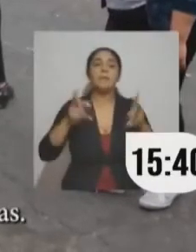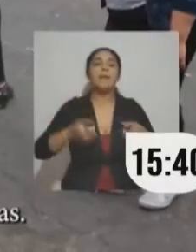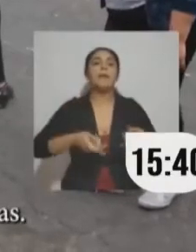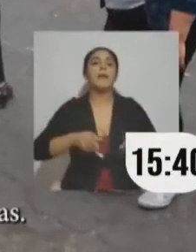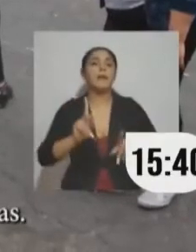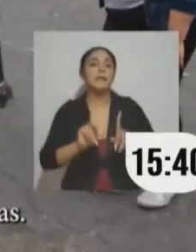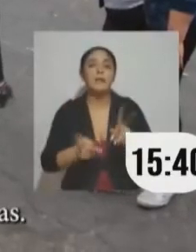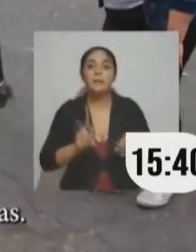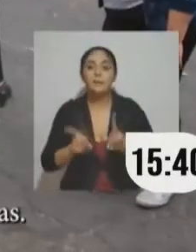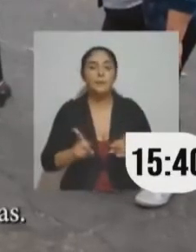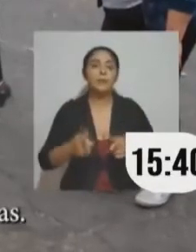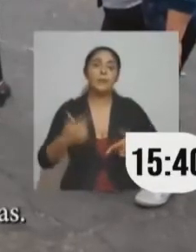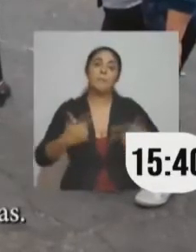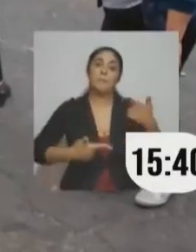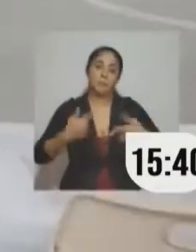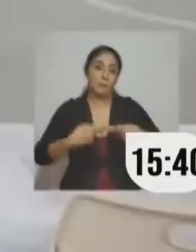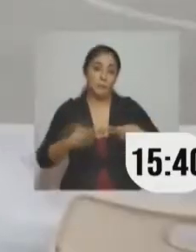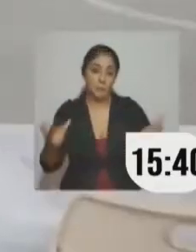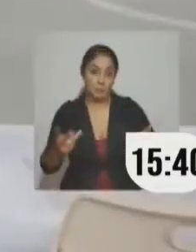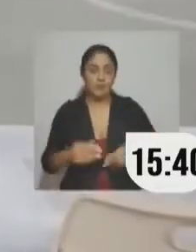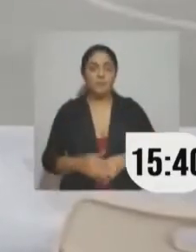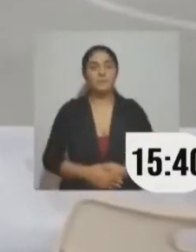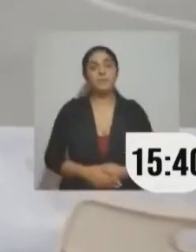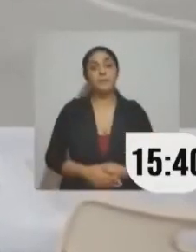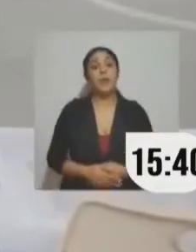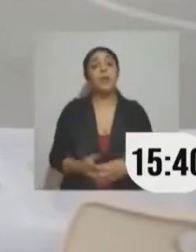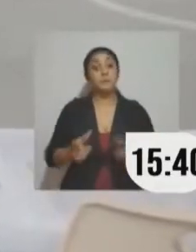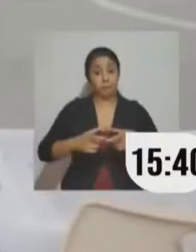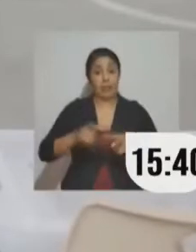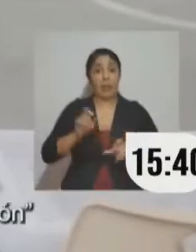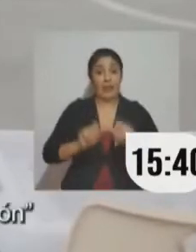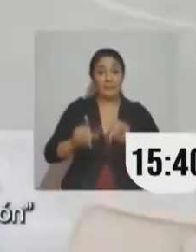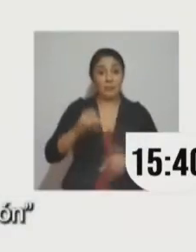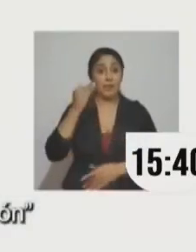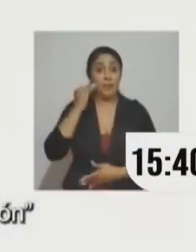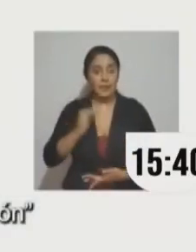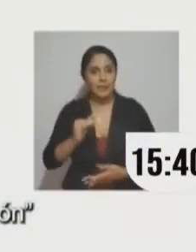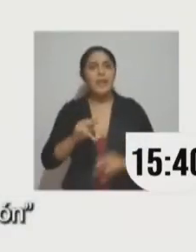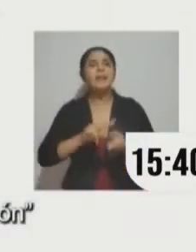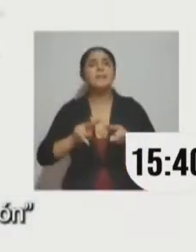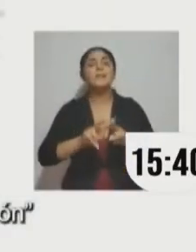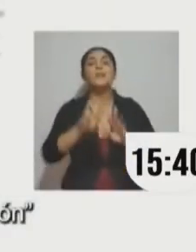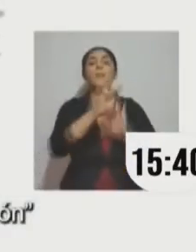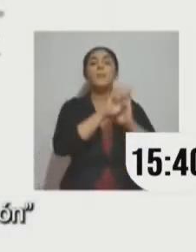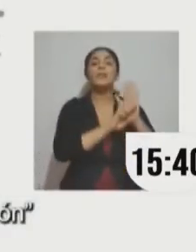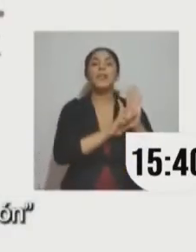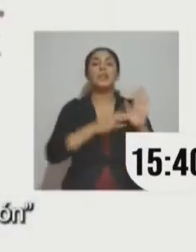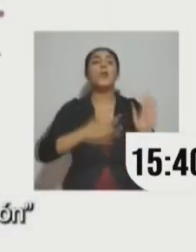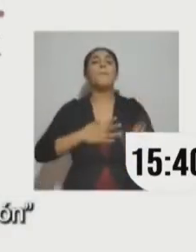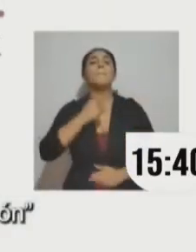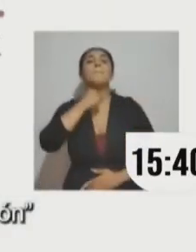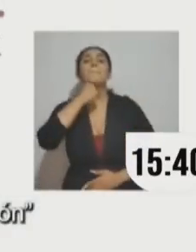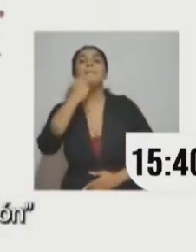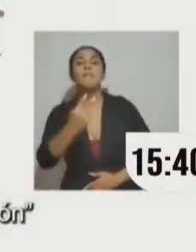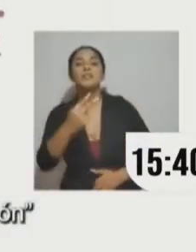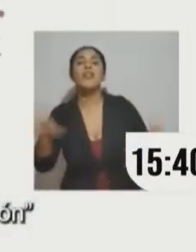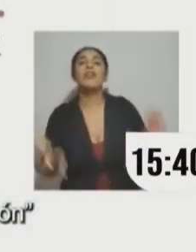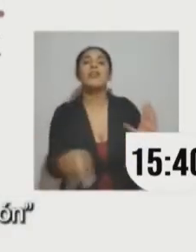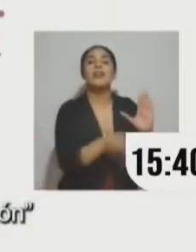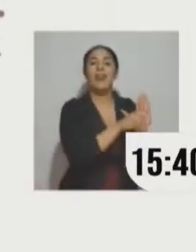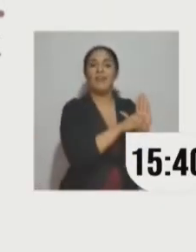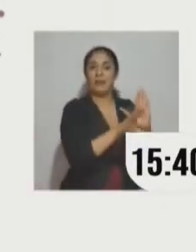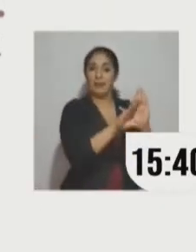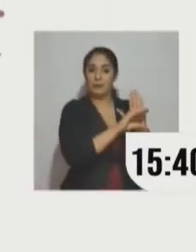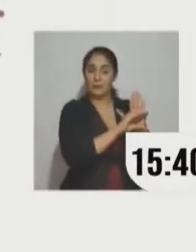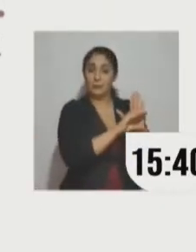del juego en las niñas. ¿Cómo hacemos que estos temas también toquen y tengan como protagonistas a las niñas y niños y adolescentes? Yo creo que esos